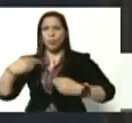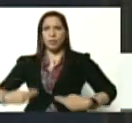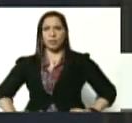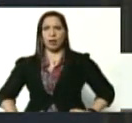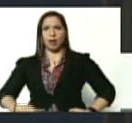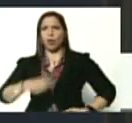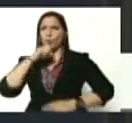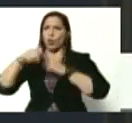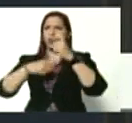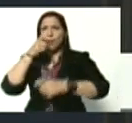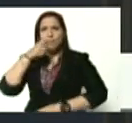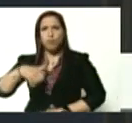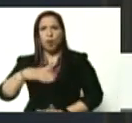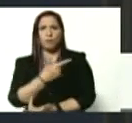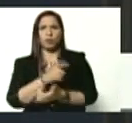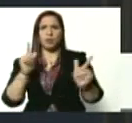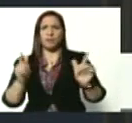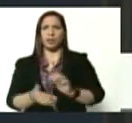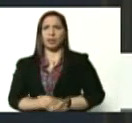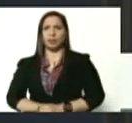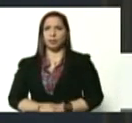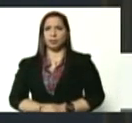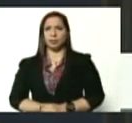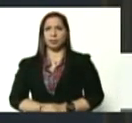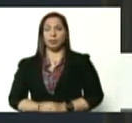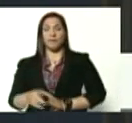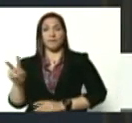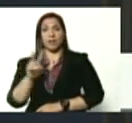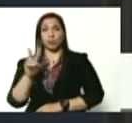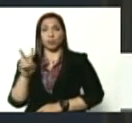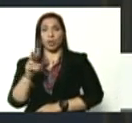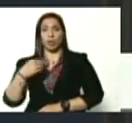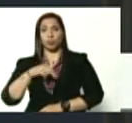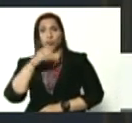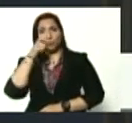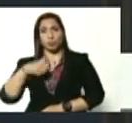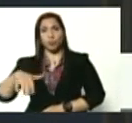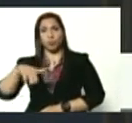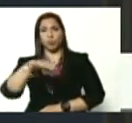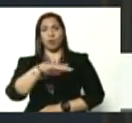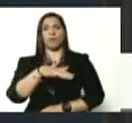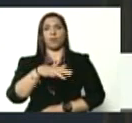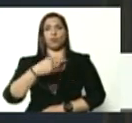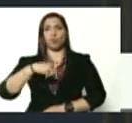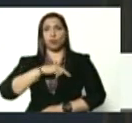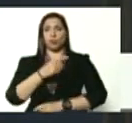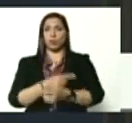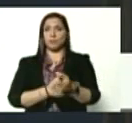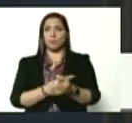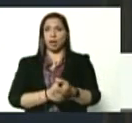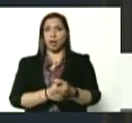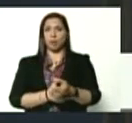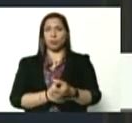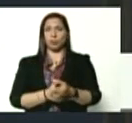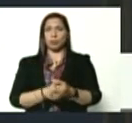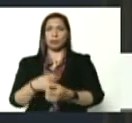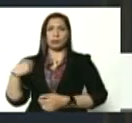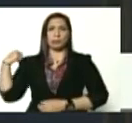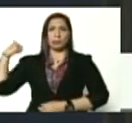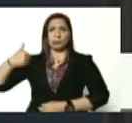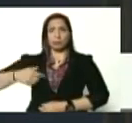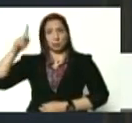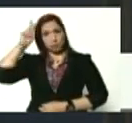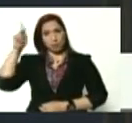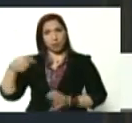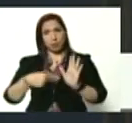odian a los pueblos libres y venezuela y nuestro pueblo y nuestros hermanos hacen ancestrales han